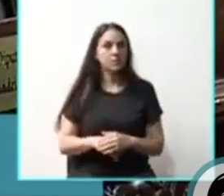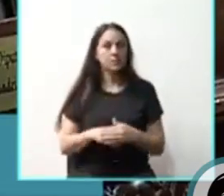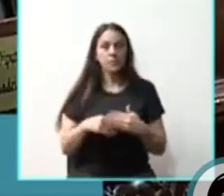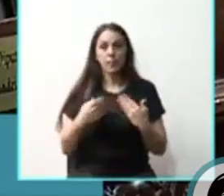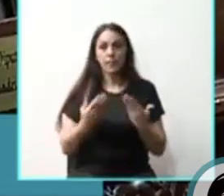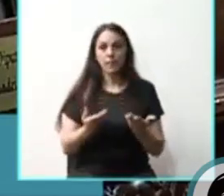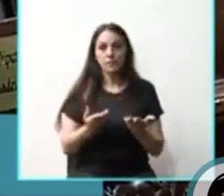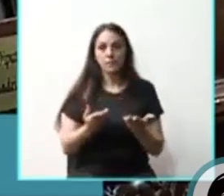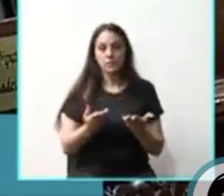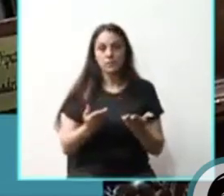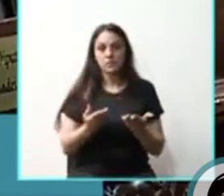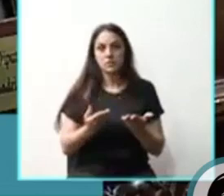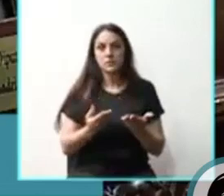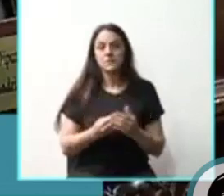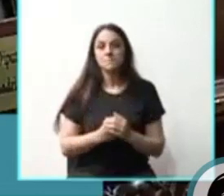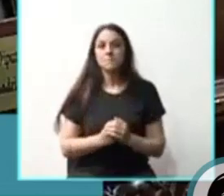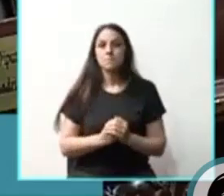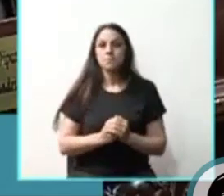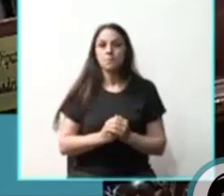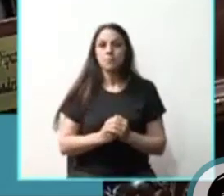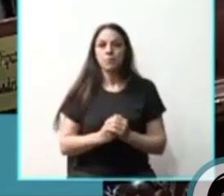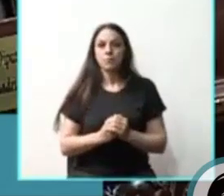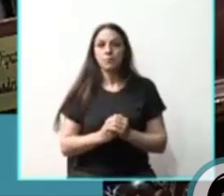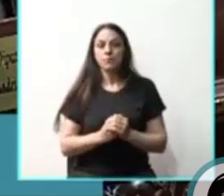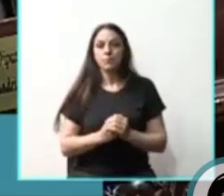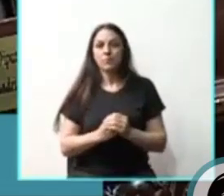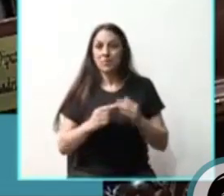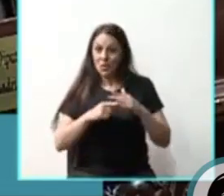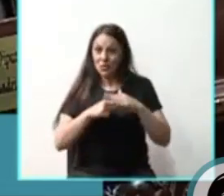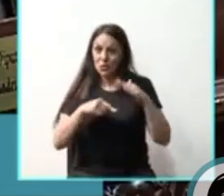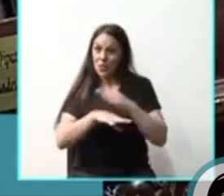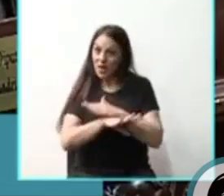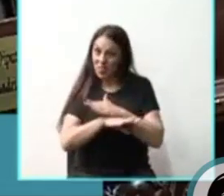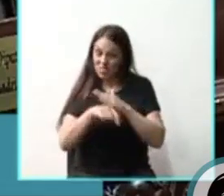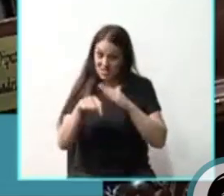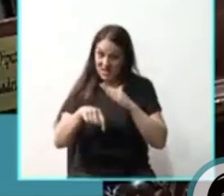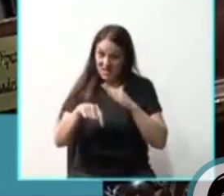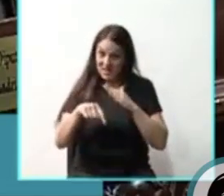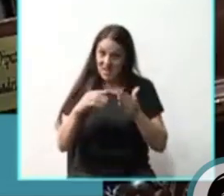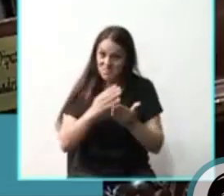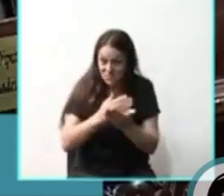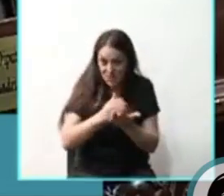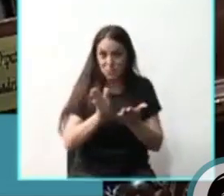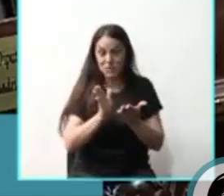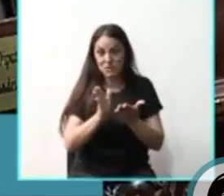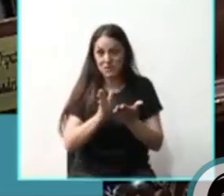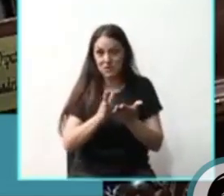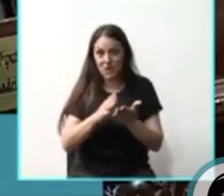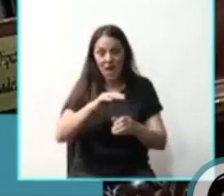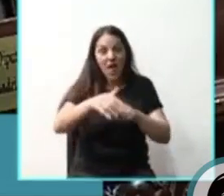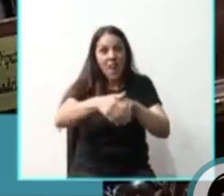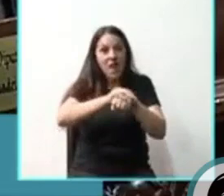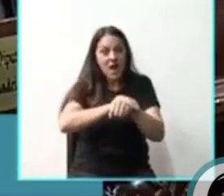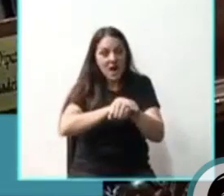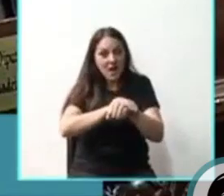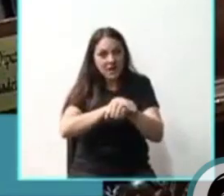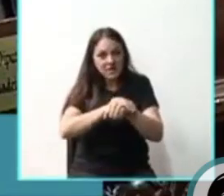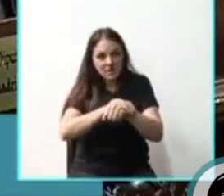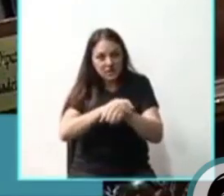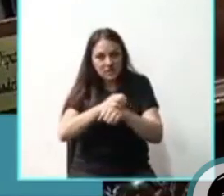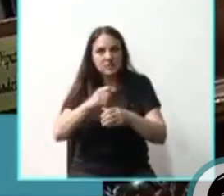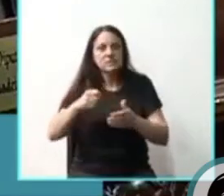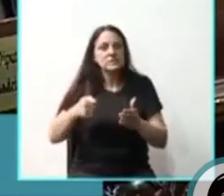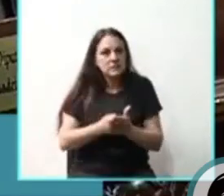qué pasa esta ciudad es cultiva larreta empuja los